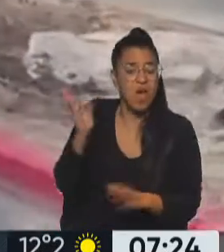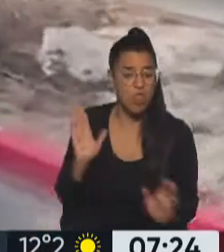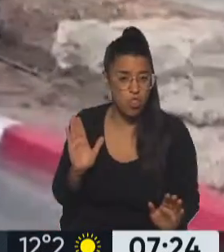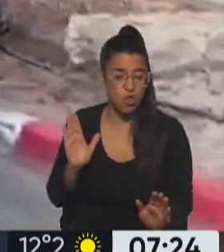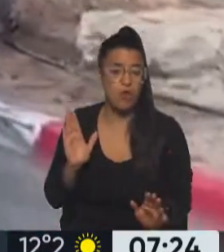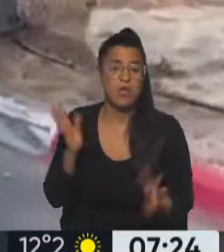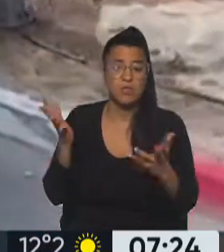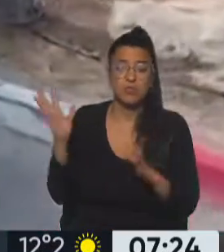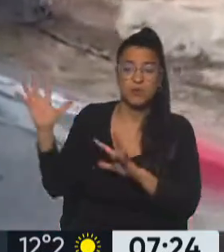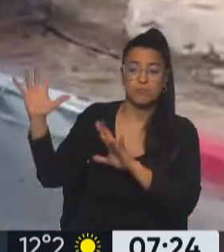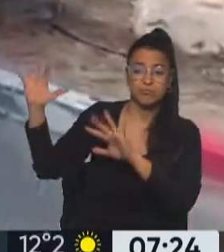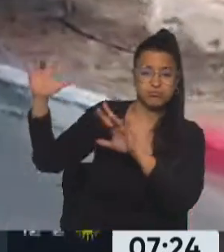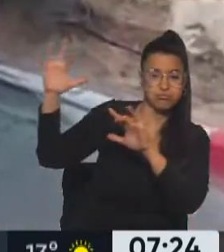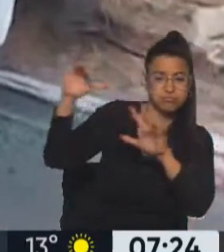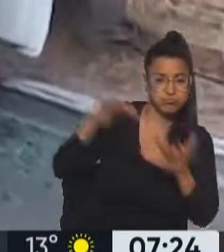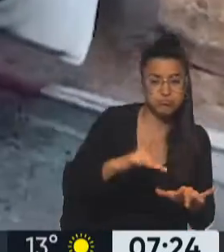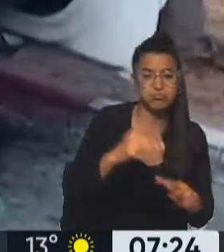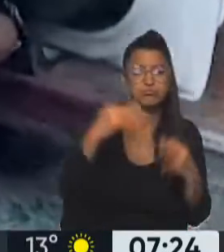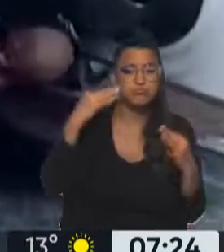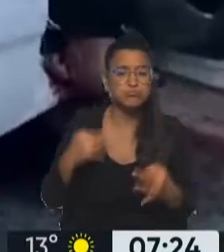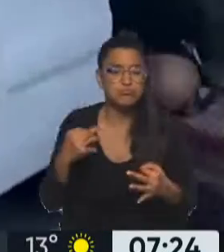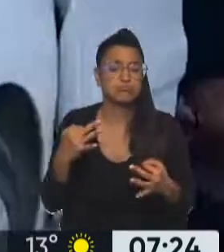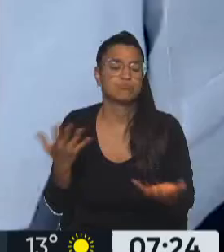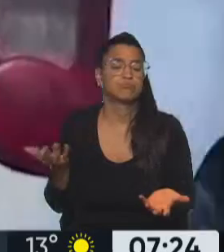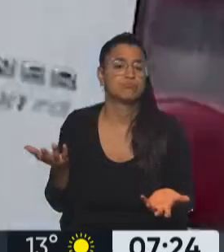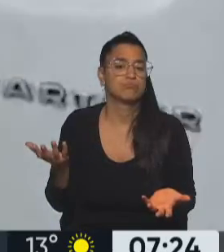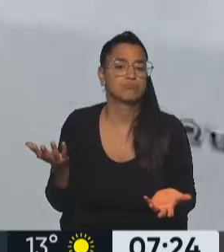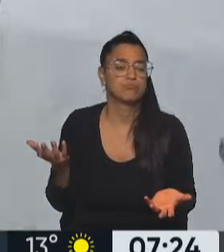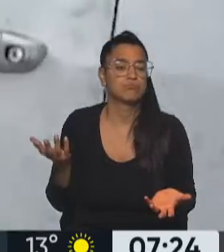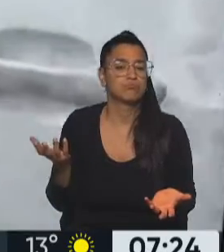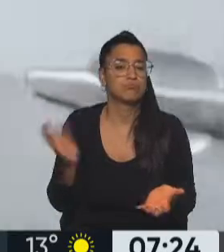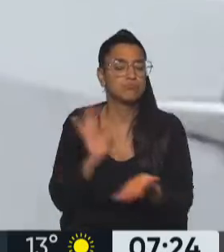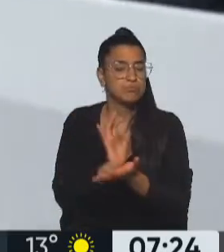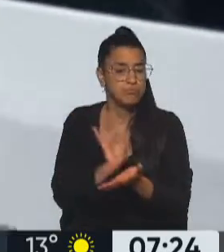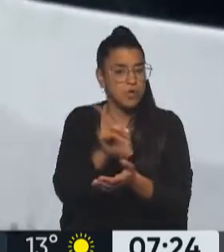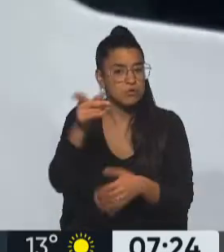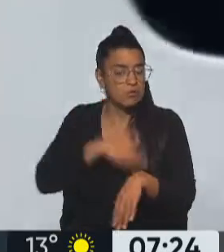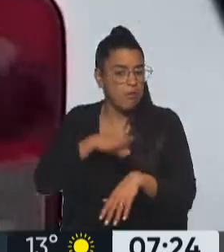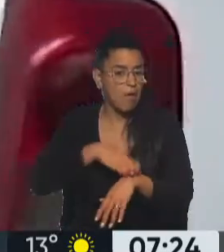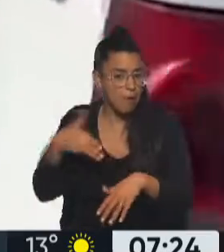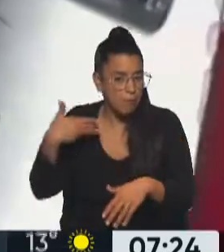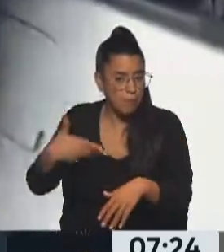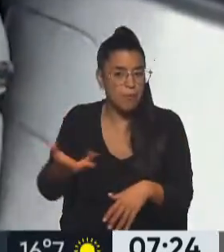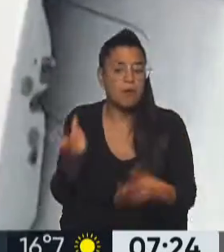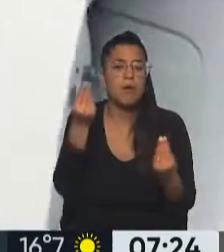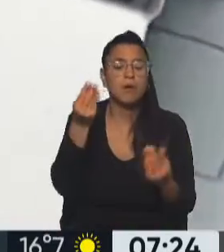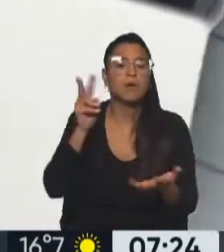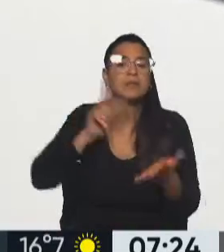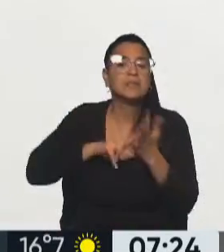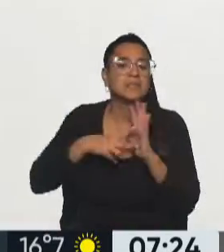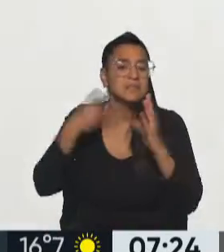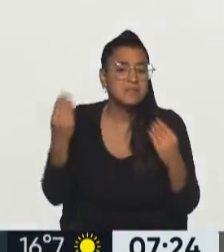decir que movilizar todas las fuerzas, especialmente las fuerzas especiales, llevaba tiempo. Quiere decir que estamos